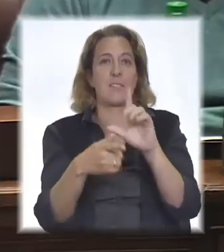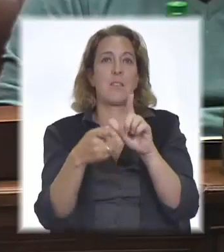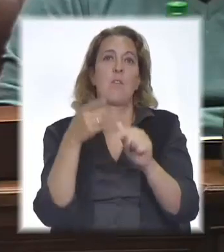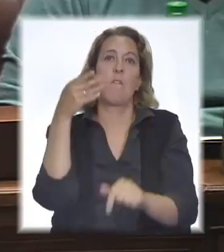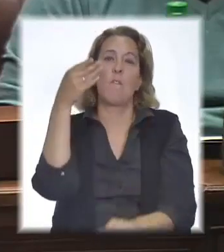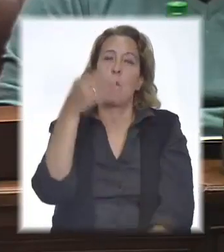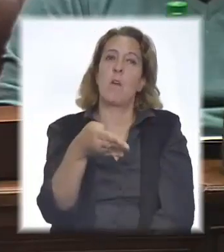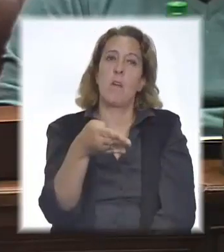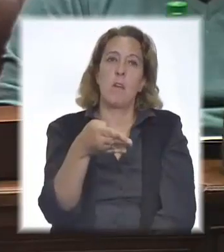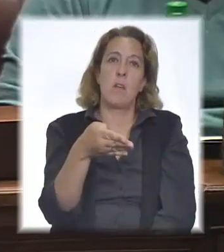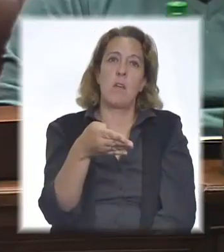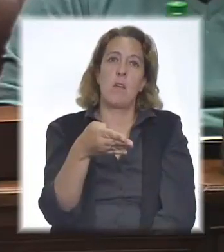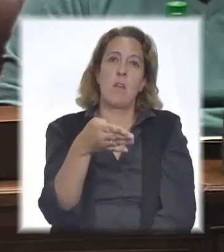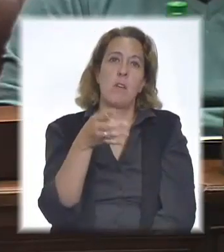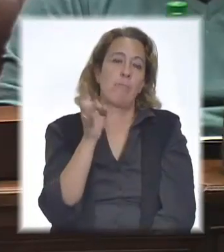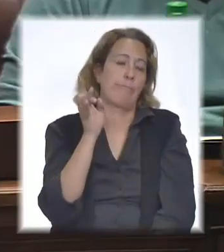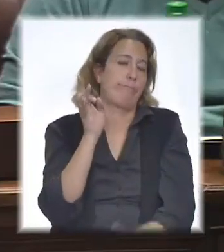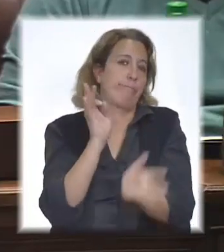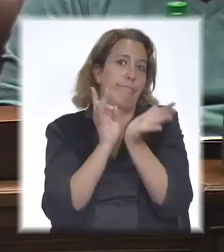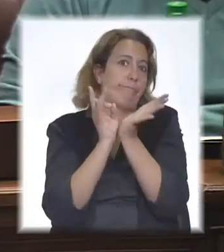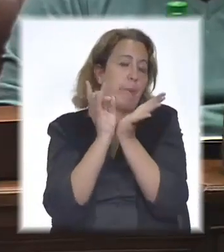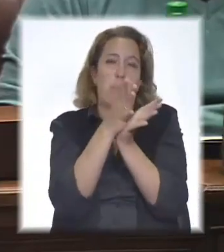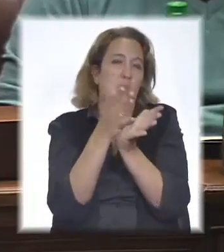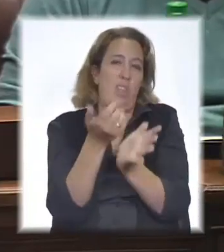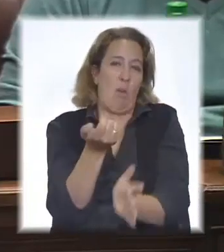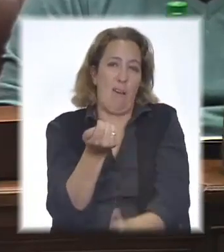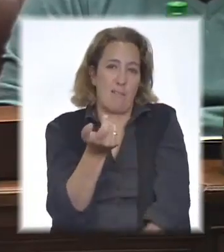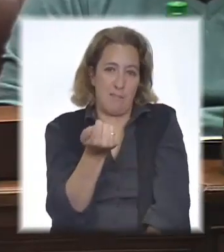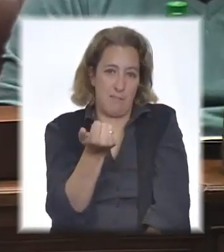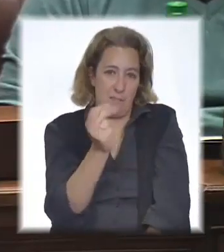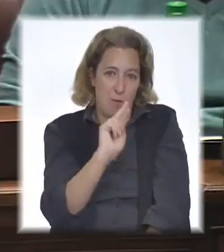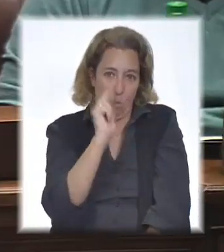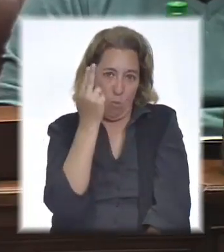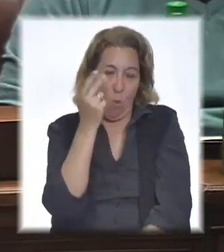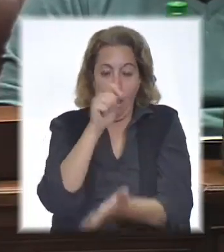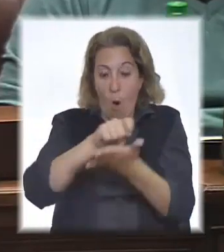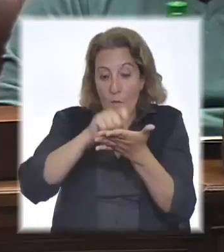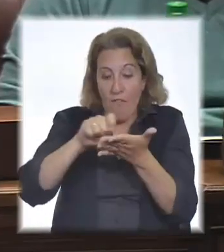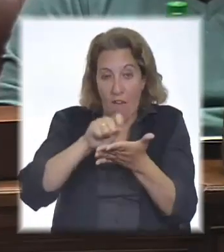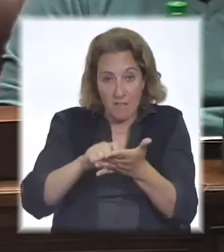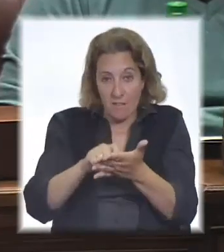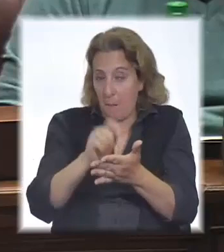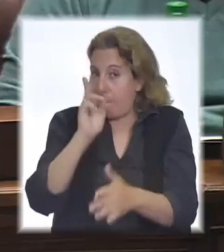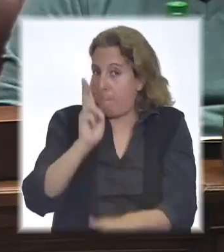prácticamente expulsado de uruguay sus obras fueron prohibidas